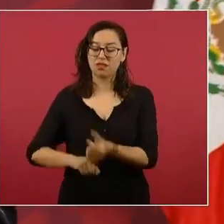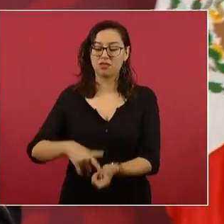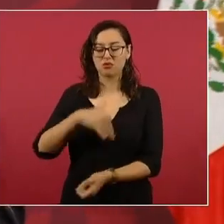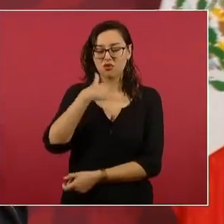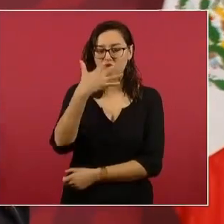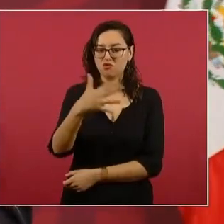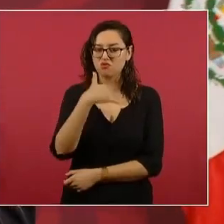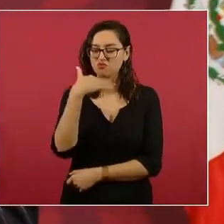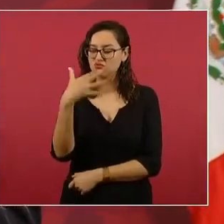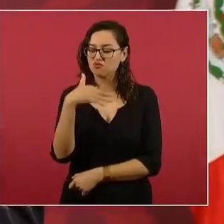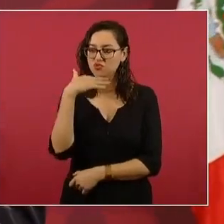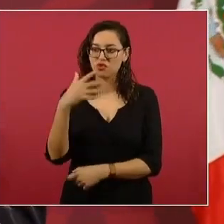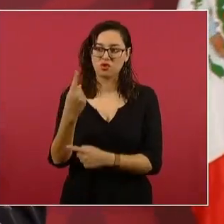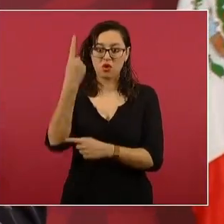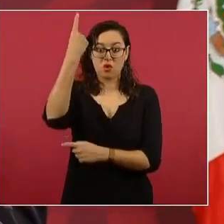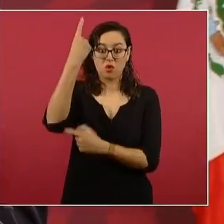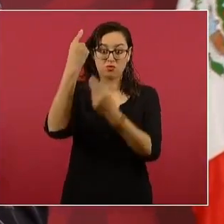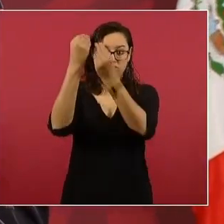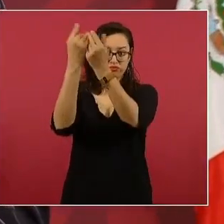la corrupción.